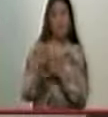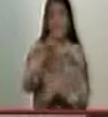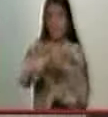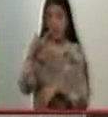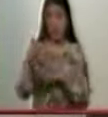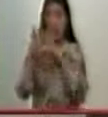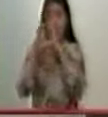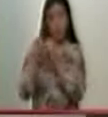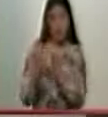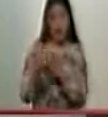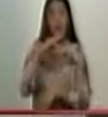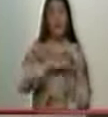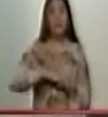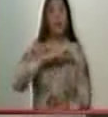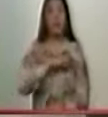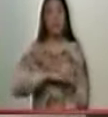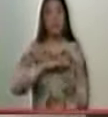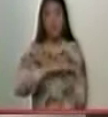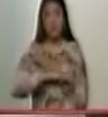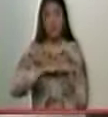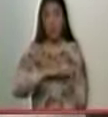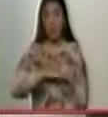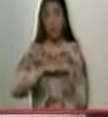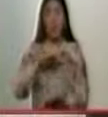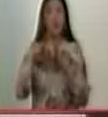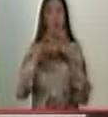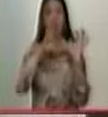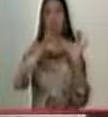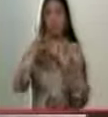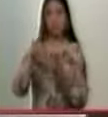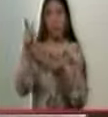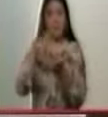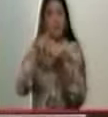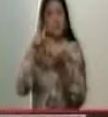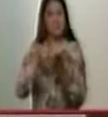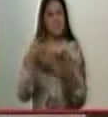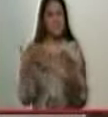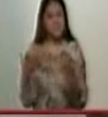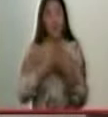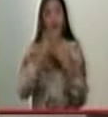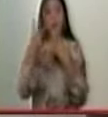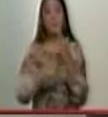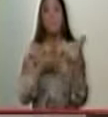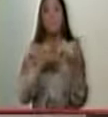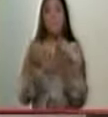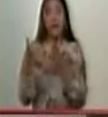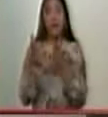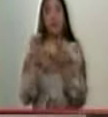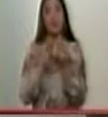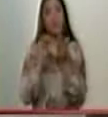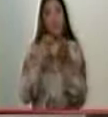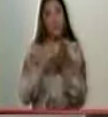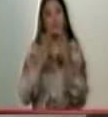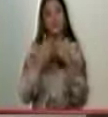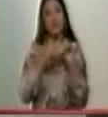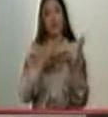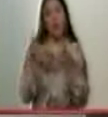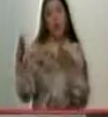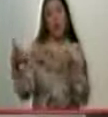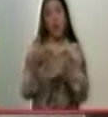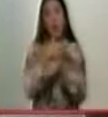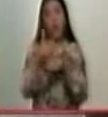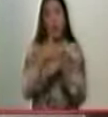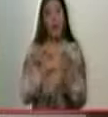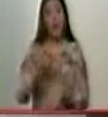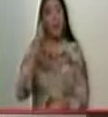también de la misión, de las grandes misiones, que participan para el plan de repolitización del gobierno